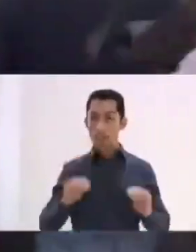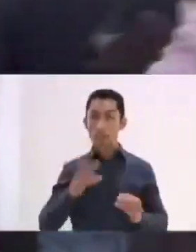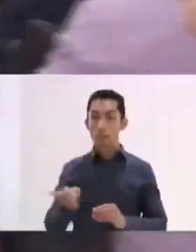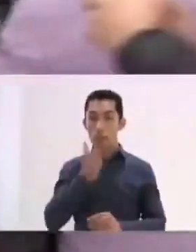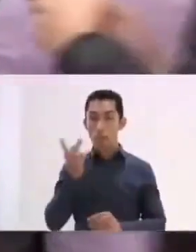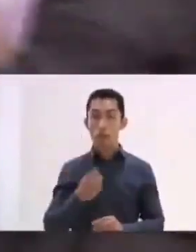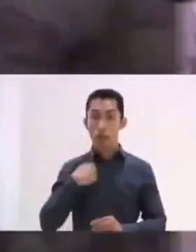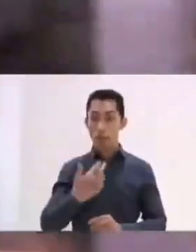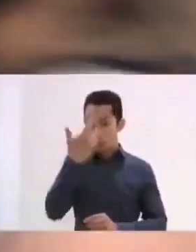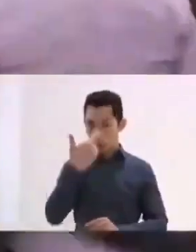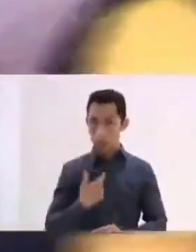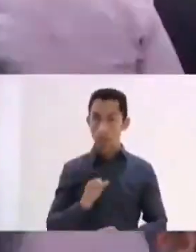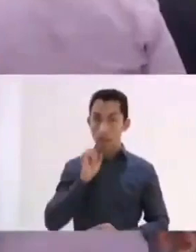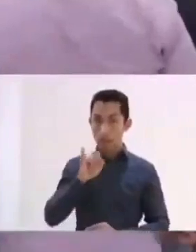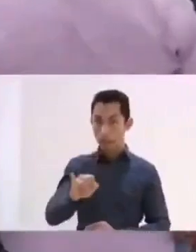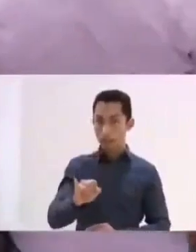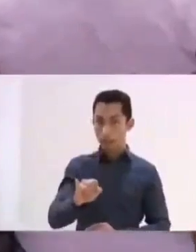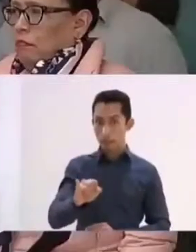¿Me van a respetar?